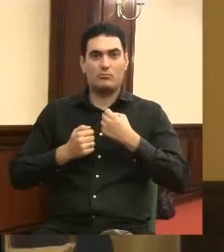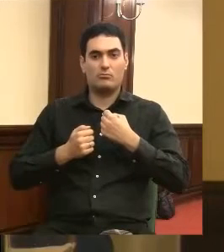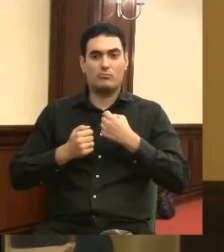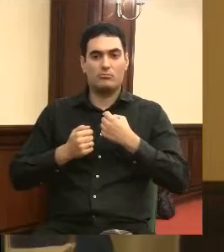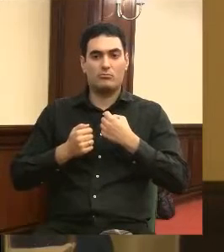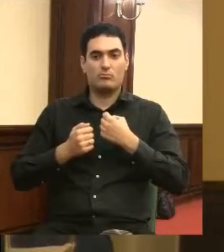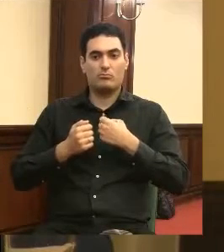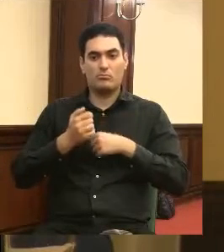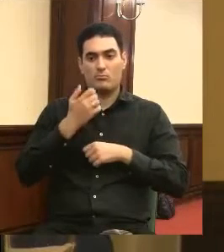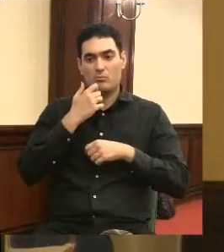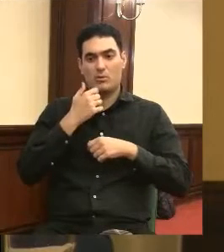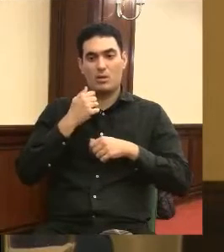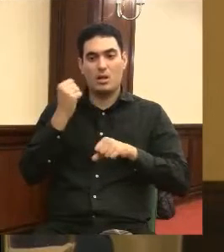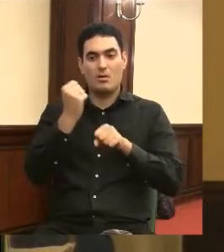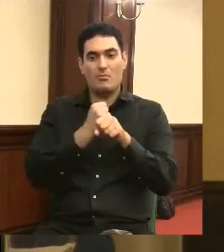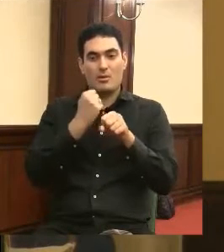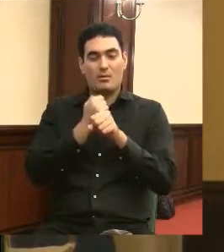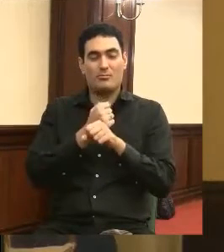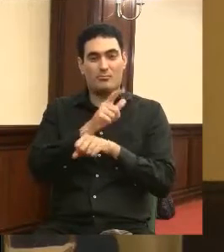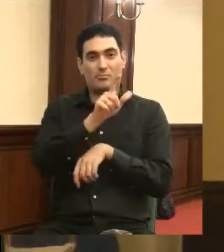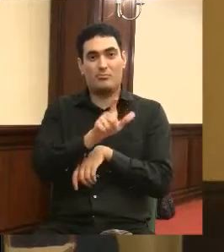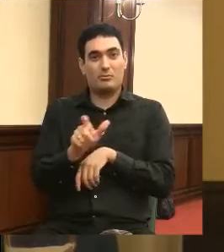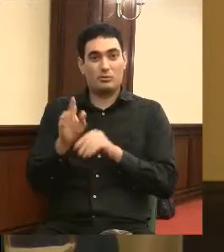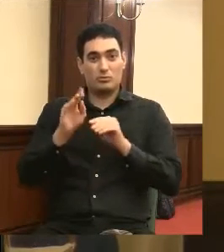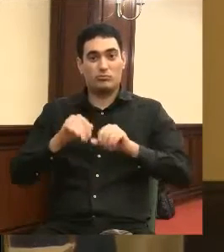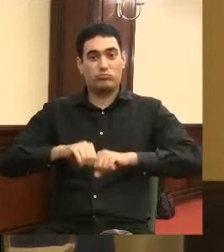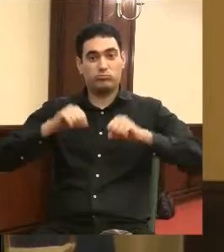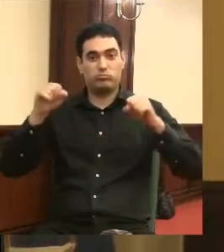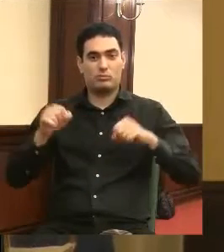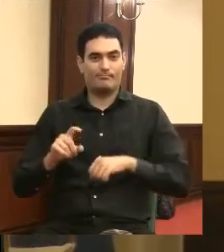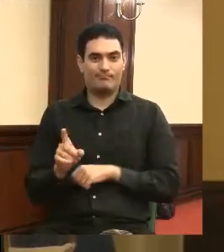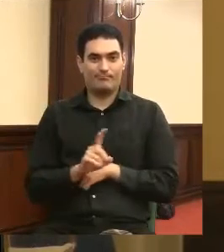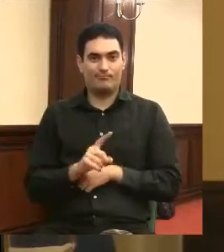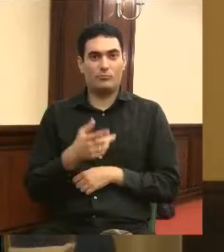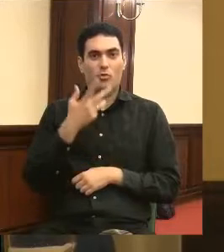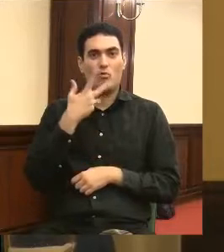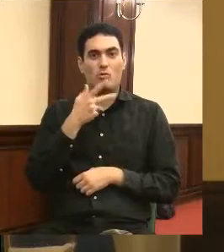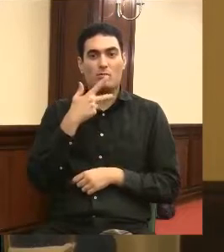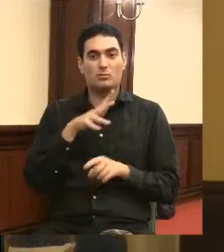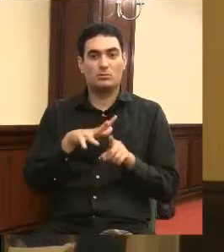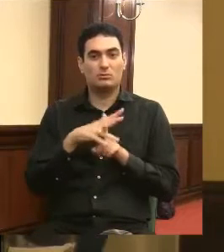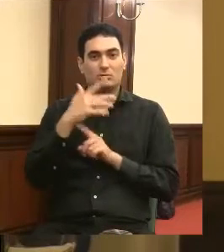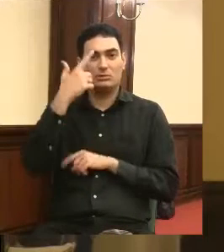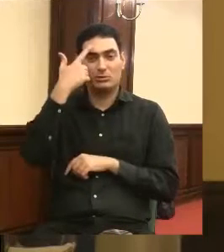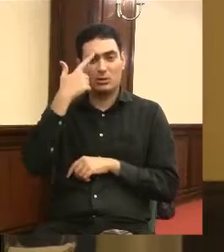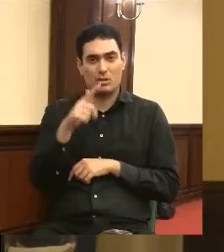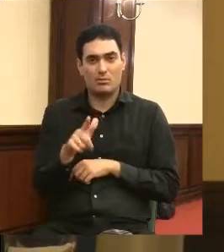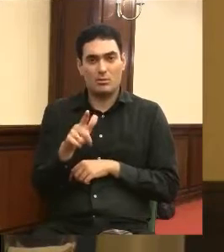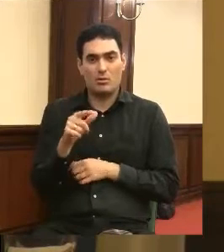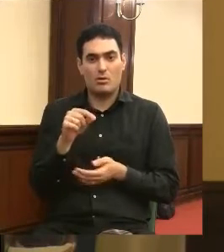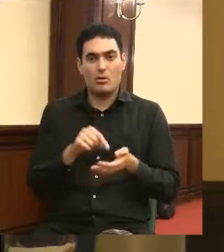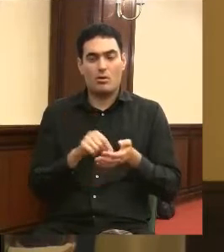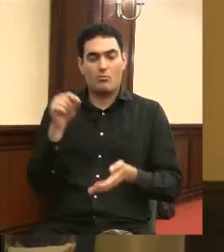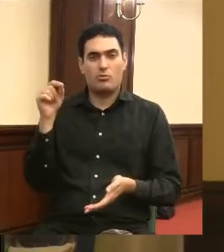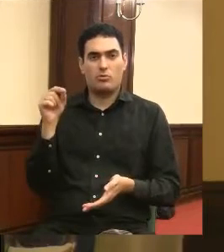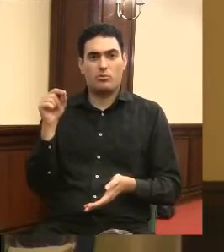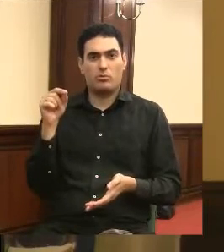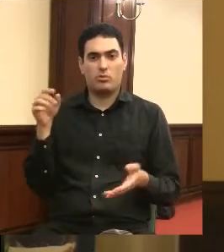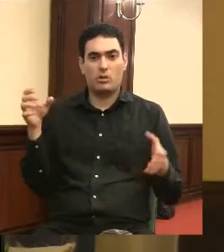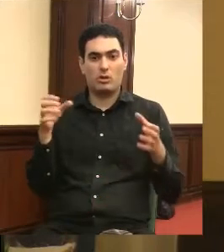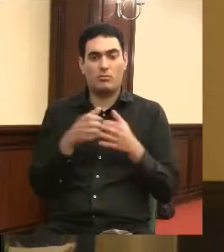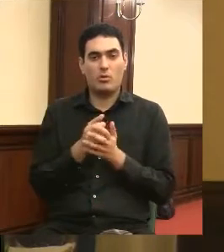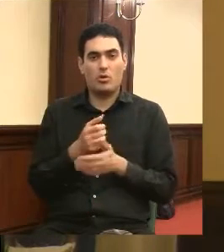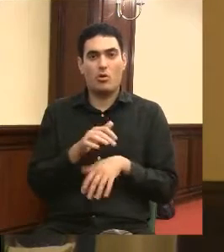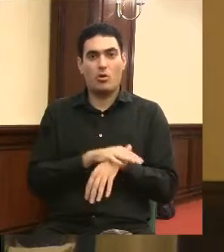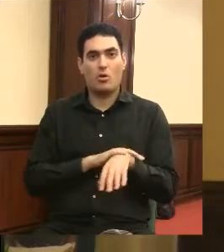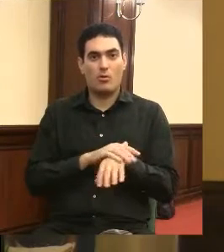financiera que están lejos de tener en cuenta la estabilidad del empleo de sus trabajadores y trabajadoras. Teniendo conocimiento de esta situación,